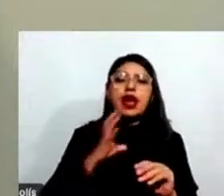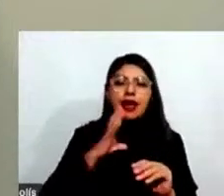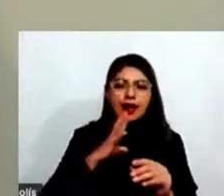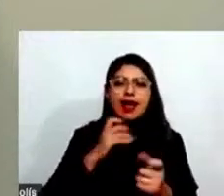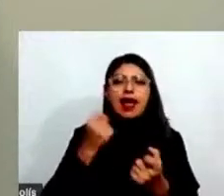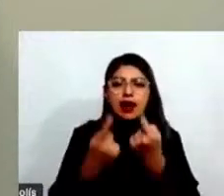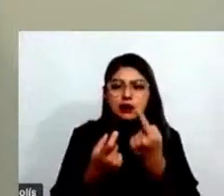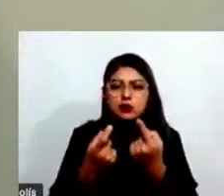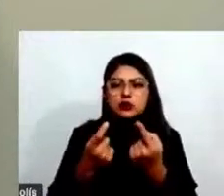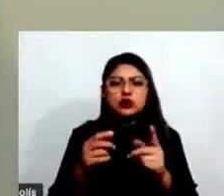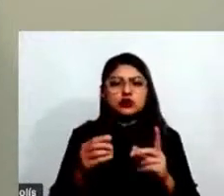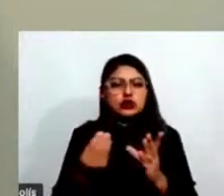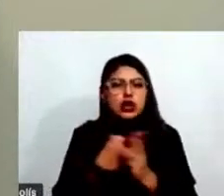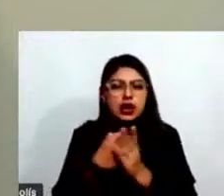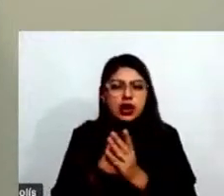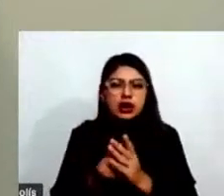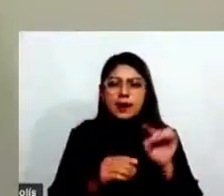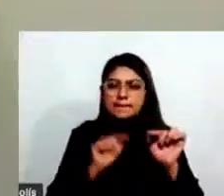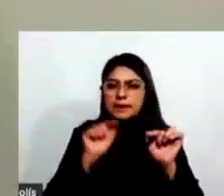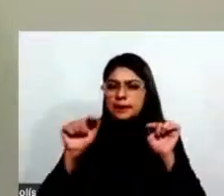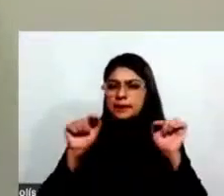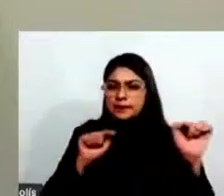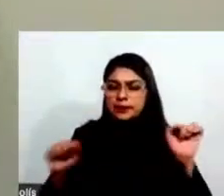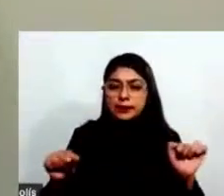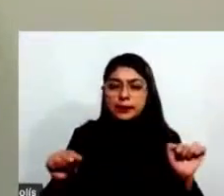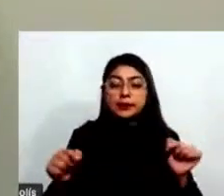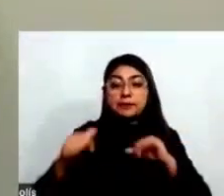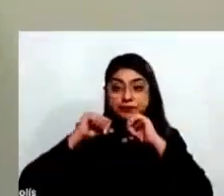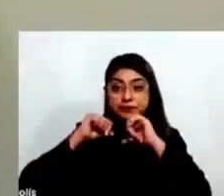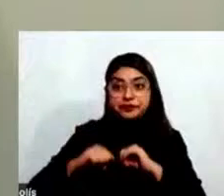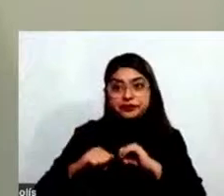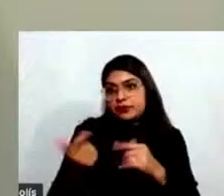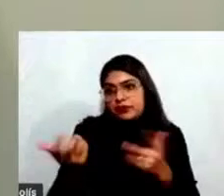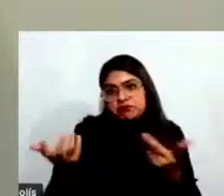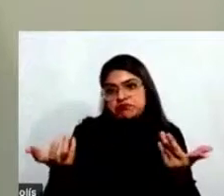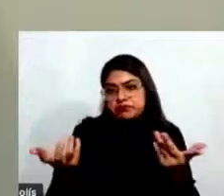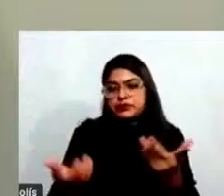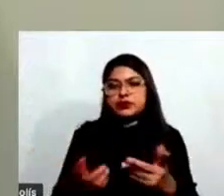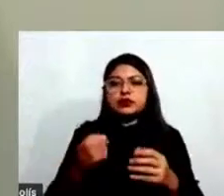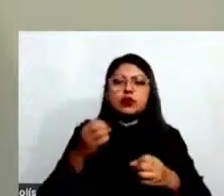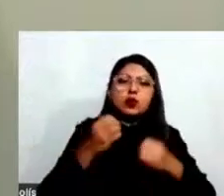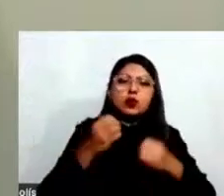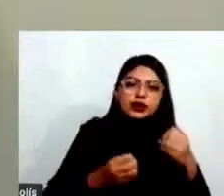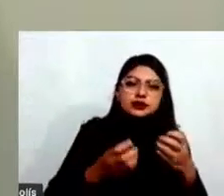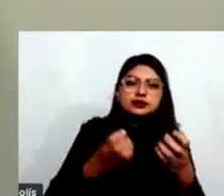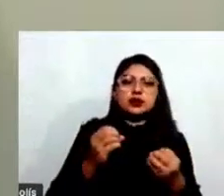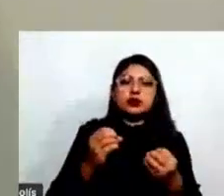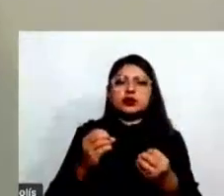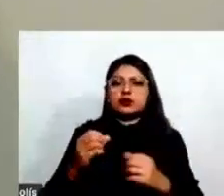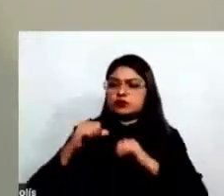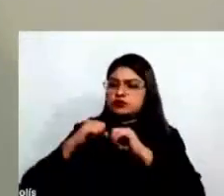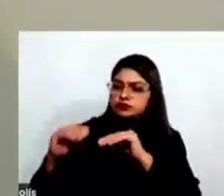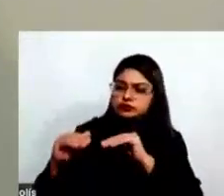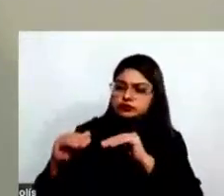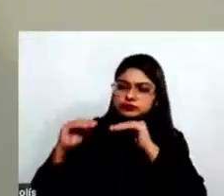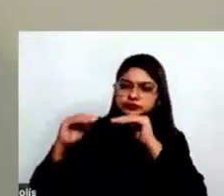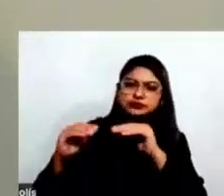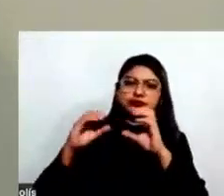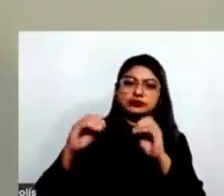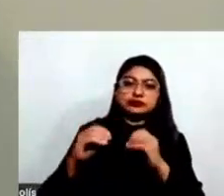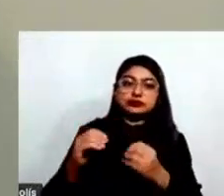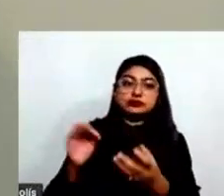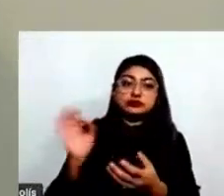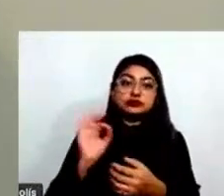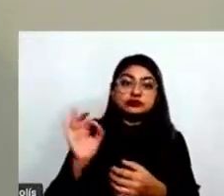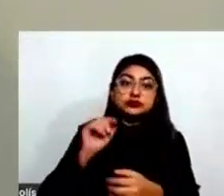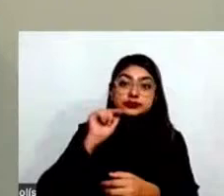como cualquier otro funcionario, un juez, un magistrado o incluso un ministro puede abusar de su posición y se